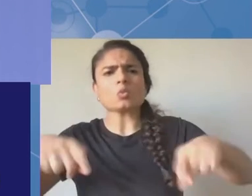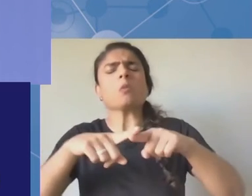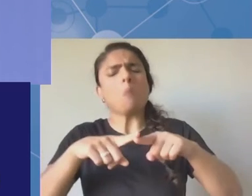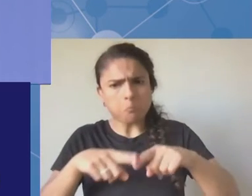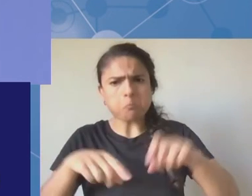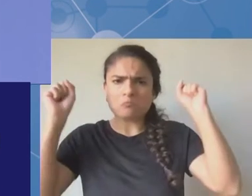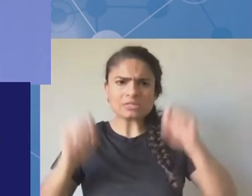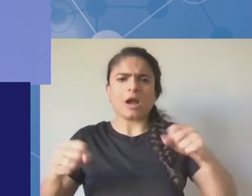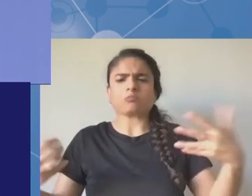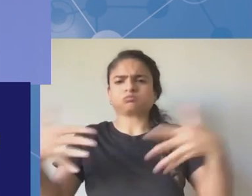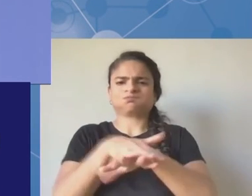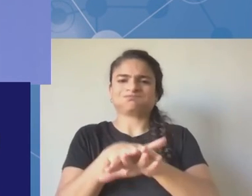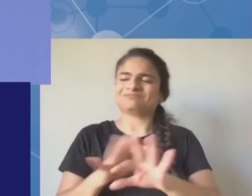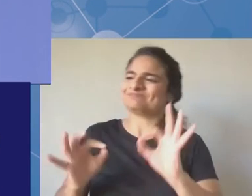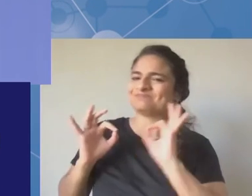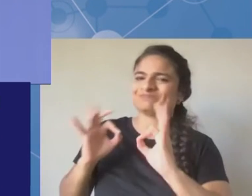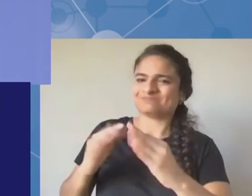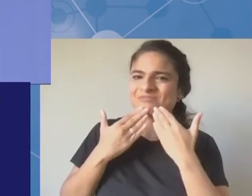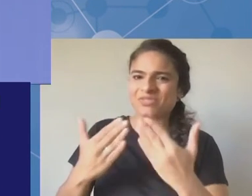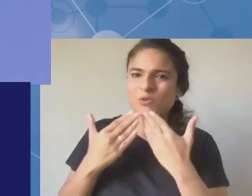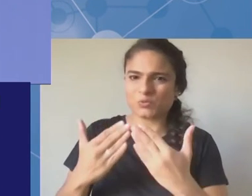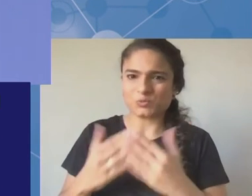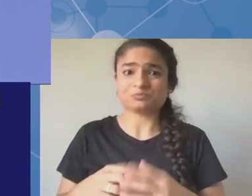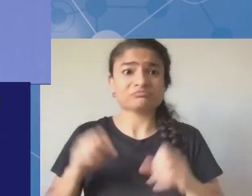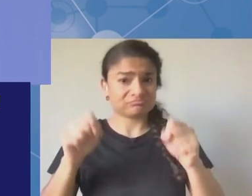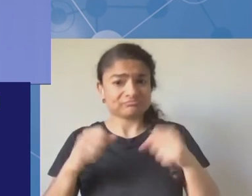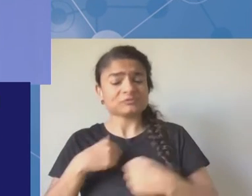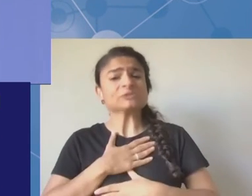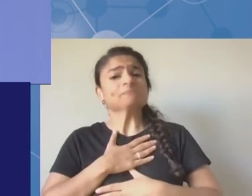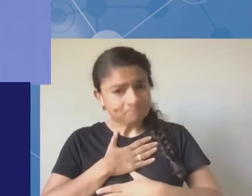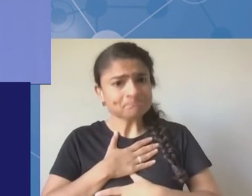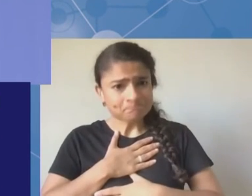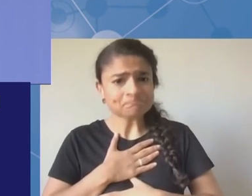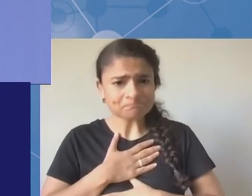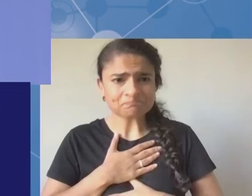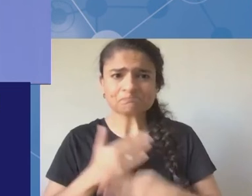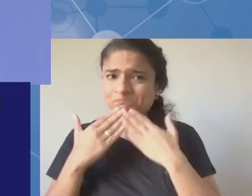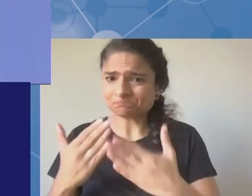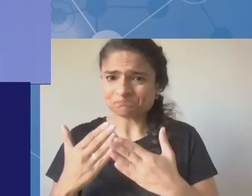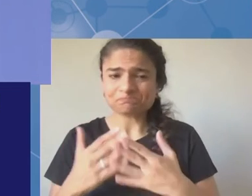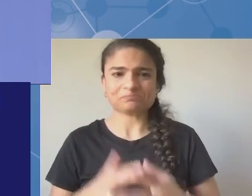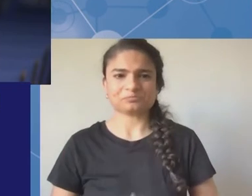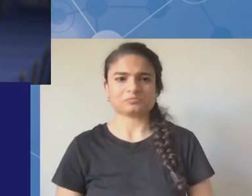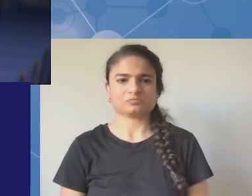complejos como este. Gracias a todos que hicieron posible esta reunión.